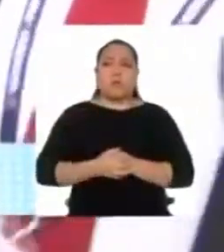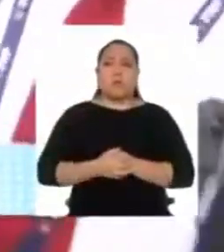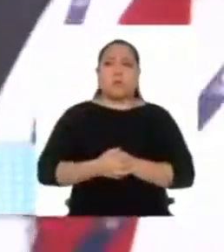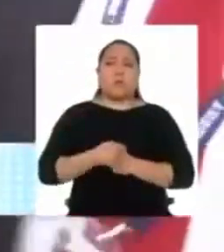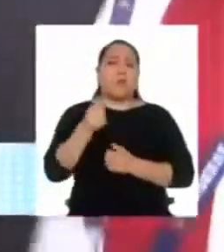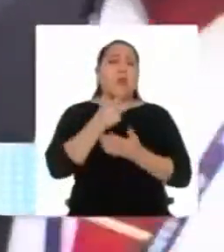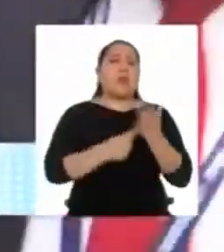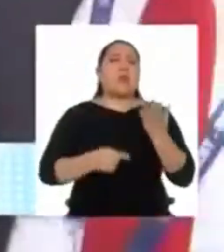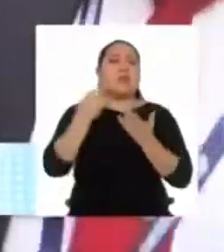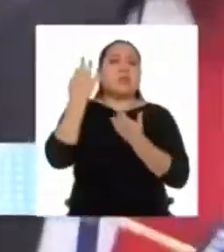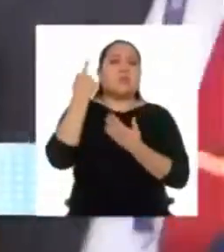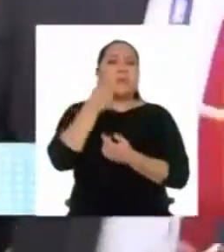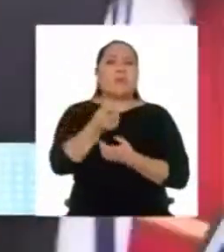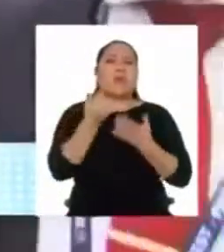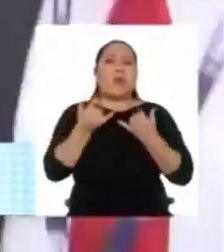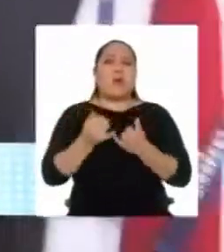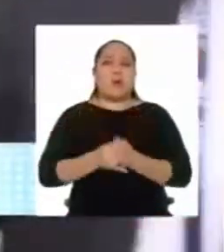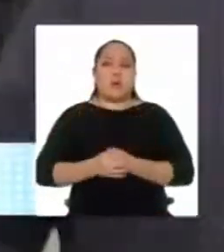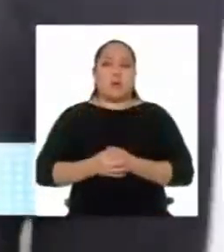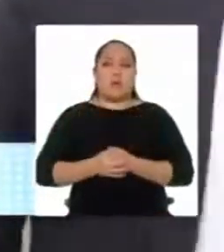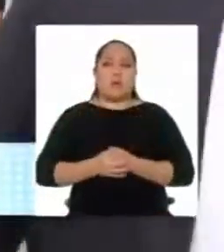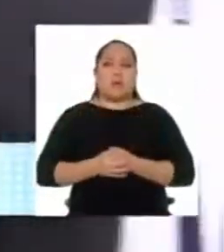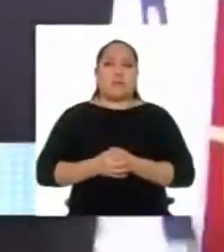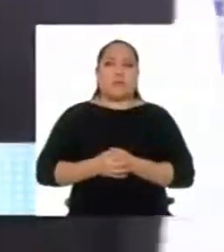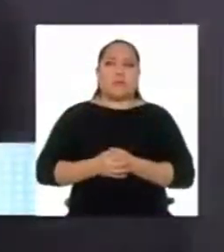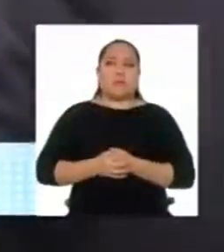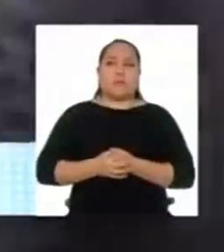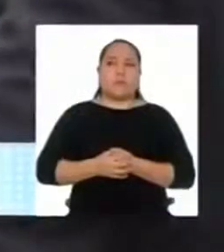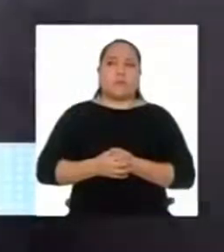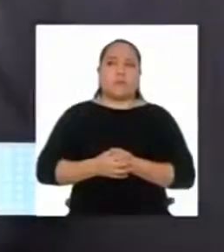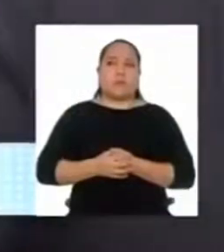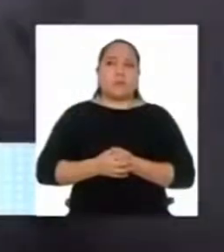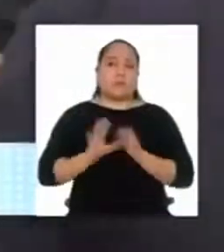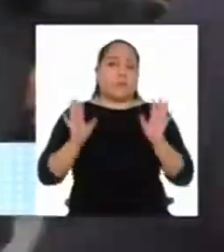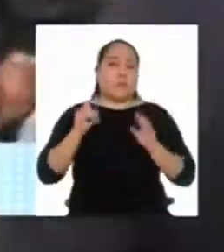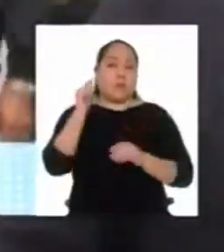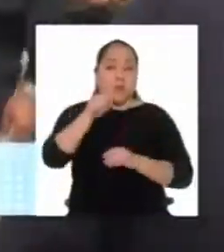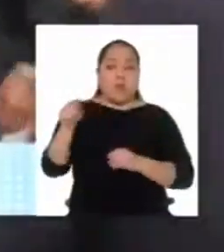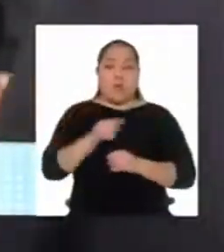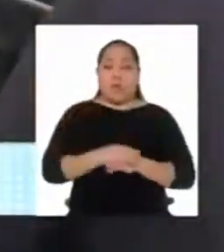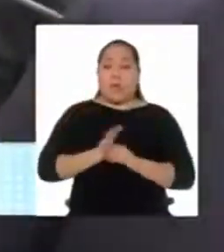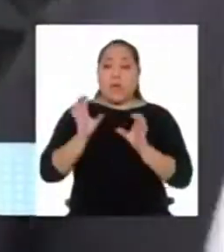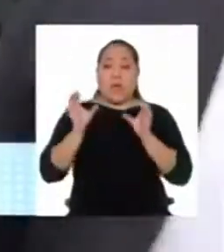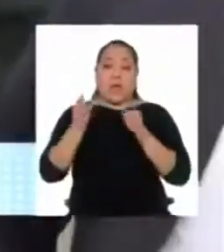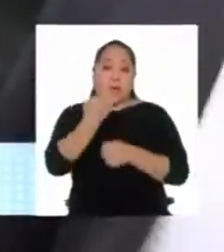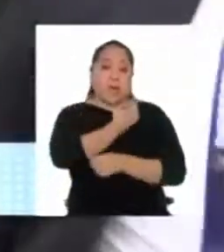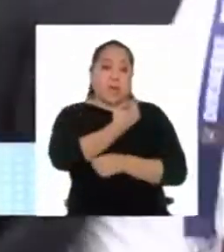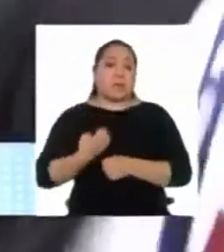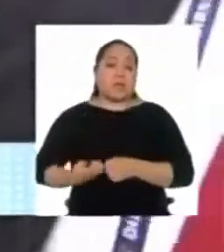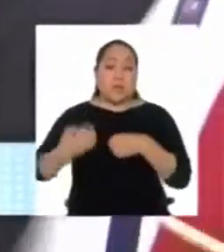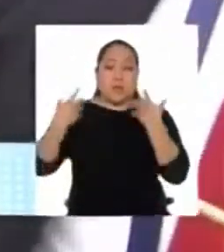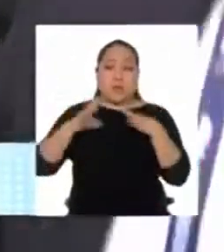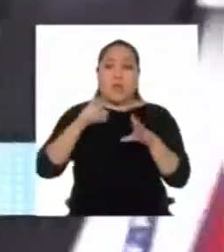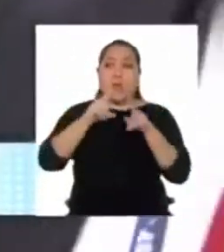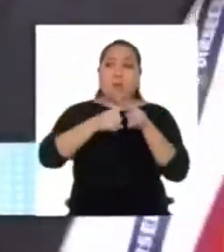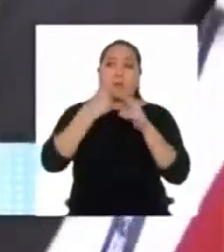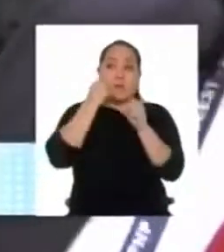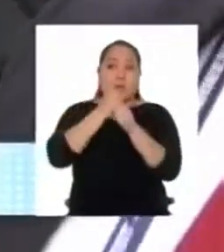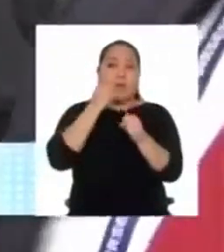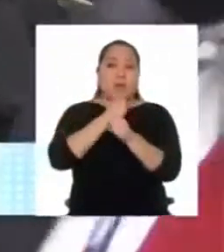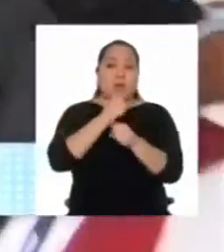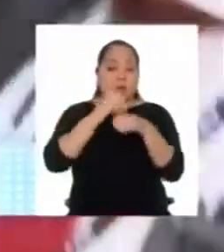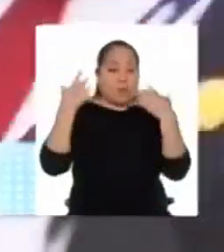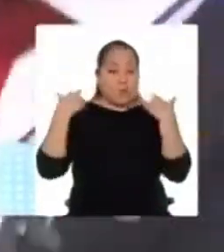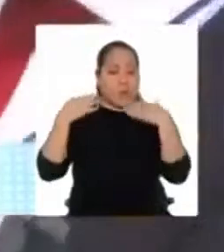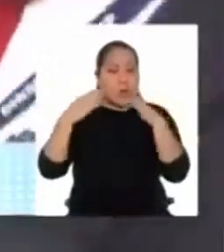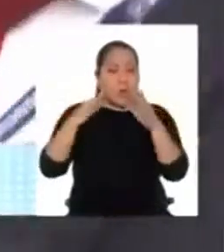es lo que se espera, dice ahora, poder recibir la escuela más posible? Que se pongan las pilas el Ejecutivo y que trabaje. Quiero recibir